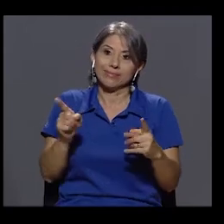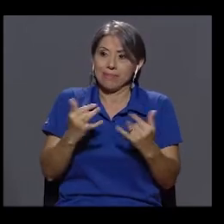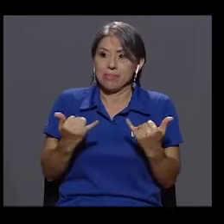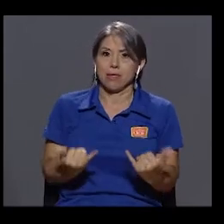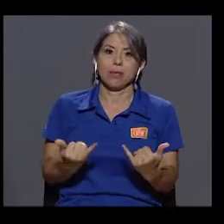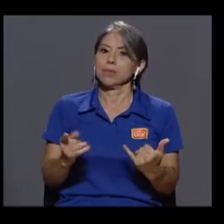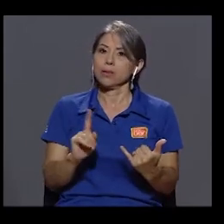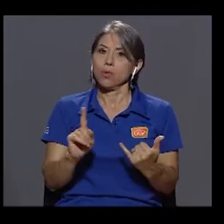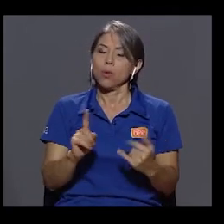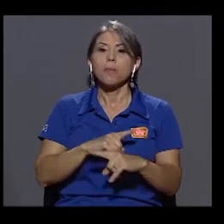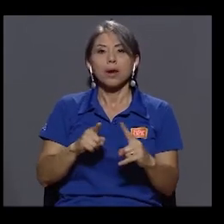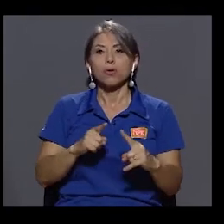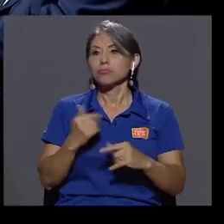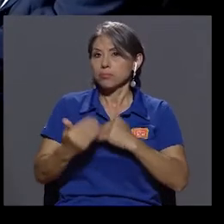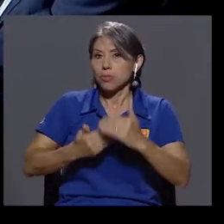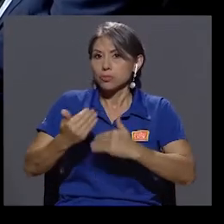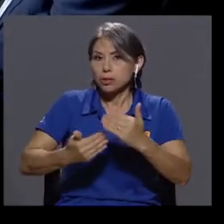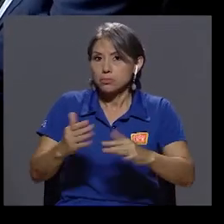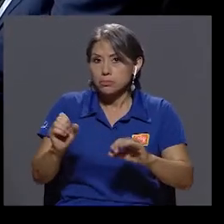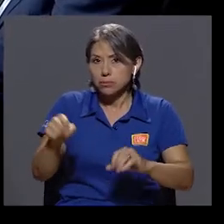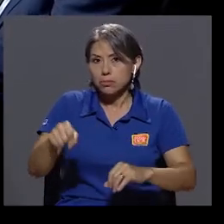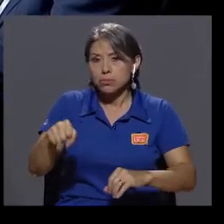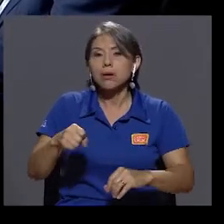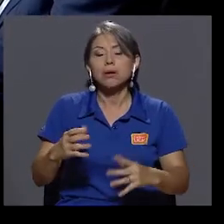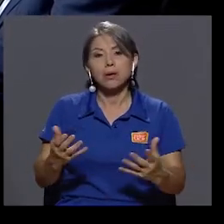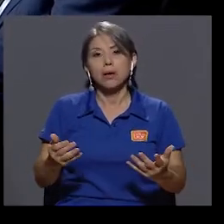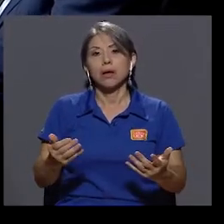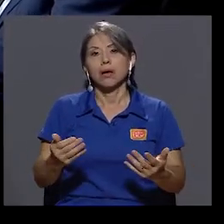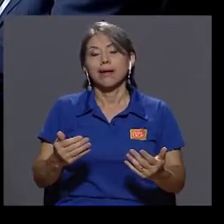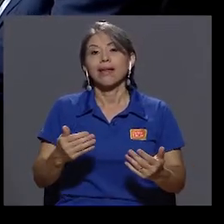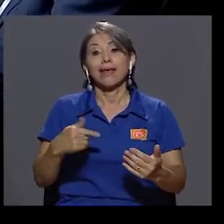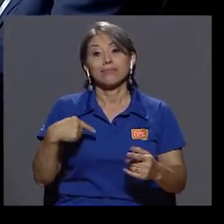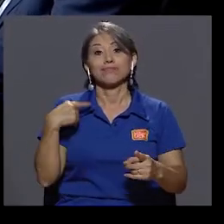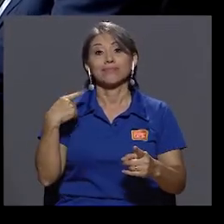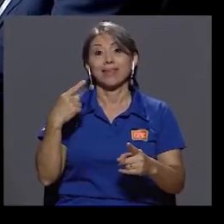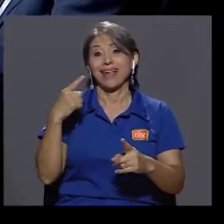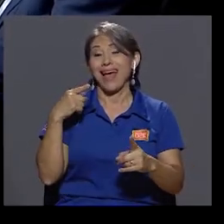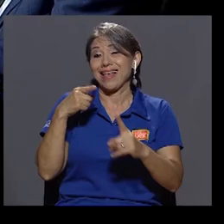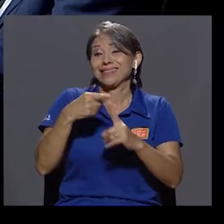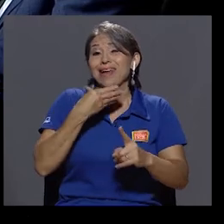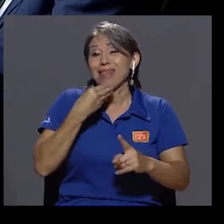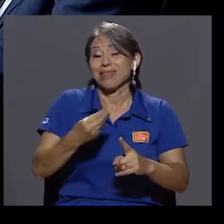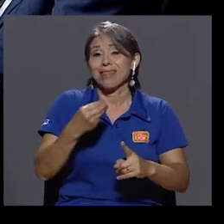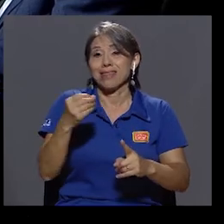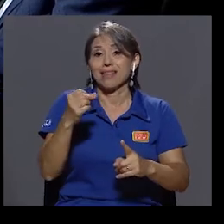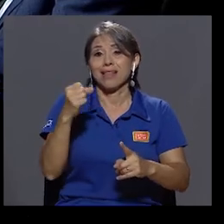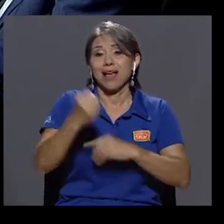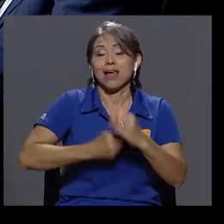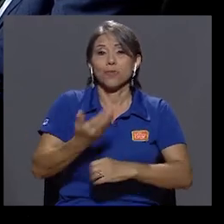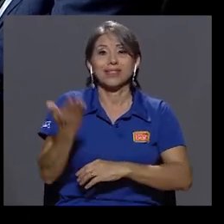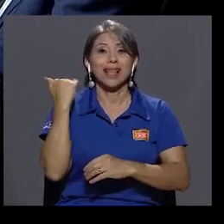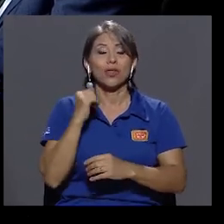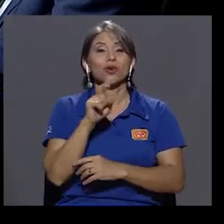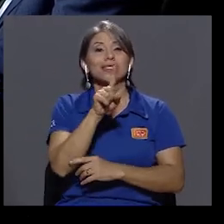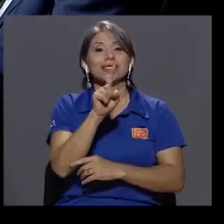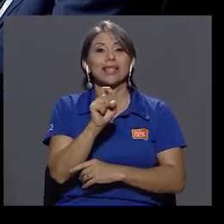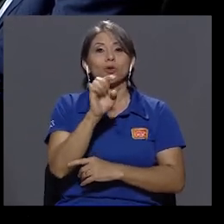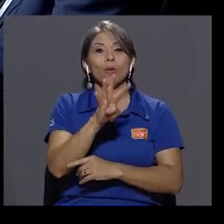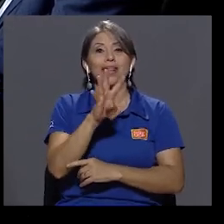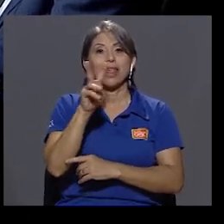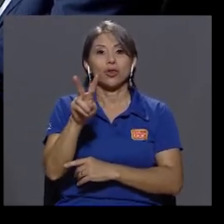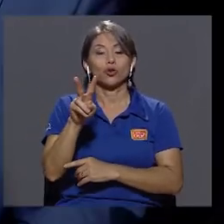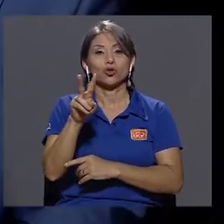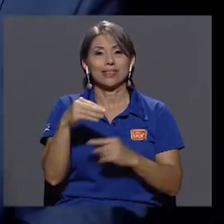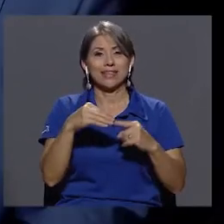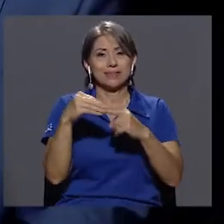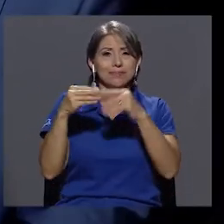inmediatamente pero mi empresa vamos a un proceso ahora que era diciembre del año pasado bien 142 geriatras formados en costa